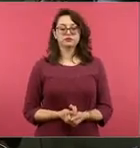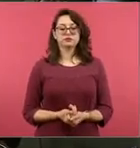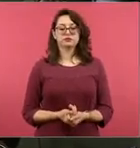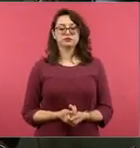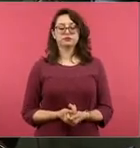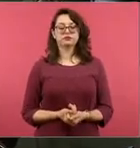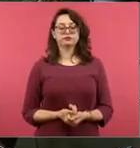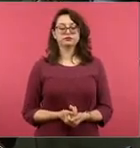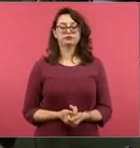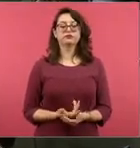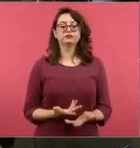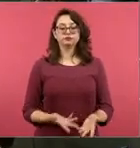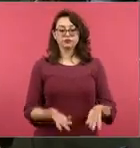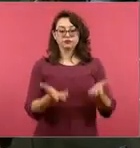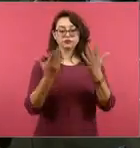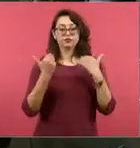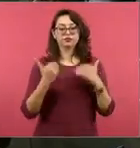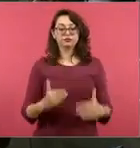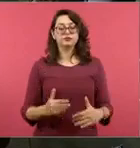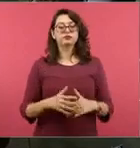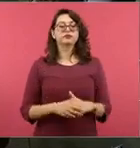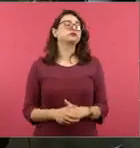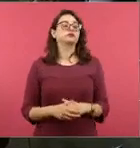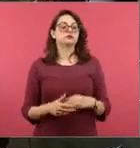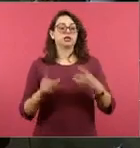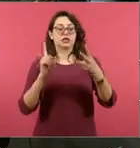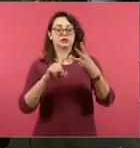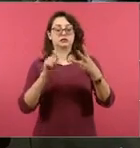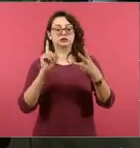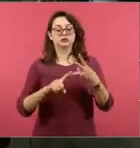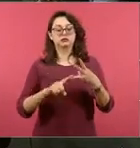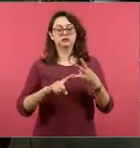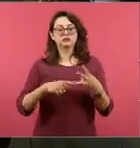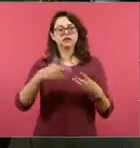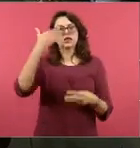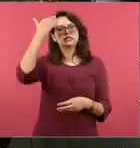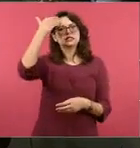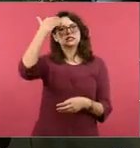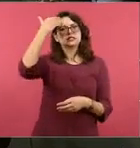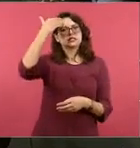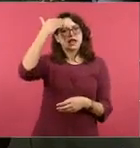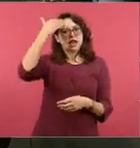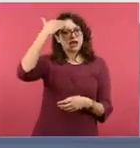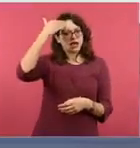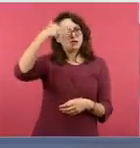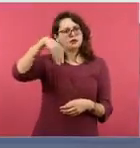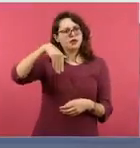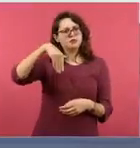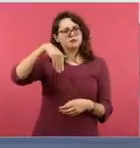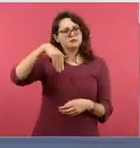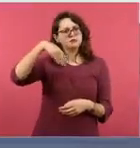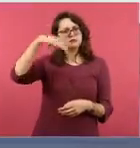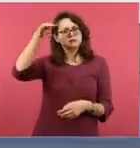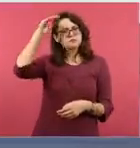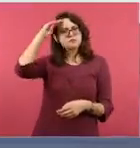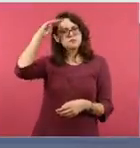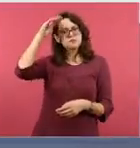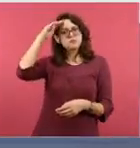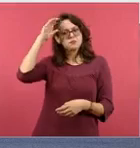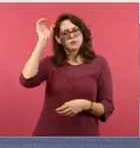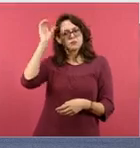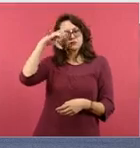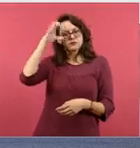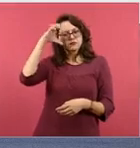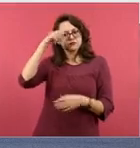siguiente campo formativo es saberes y pensamiento científico. Aquí hay un cambio. ¿Por qué? La disciplina que se